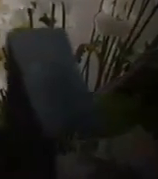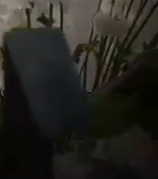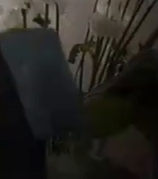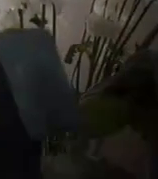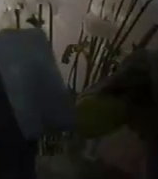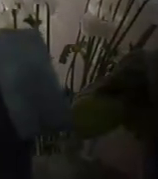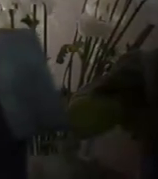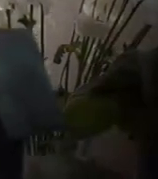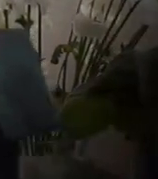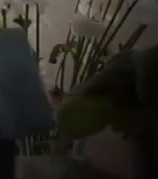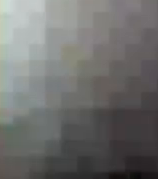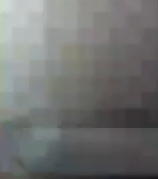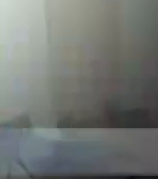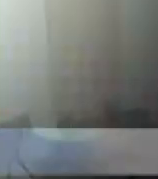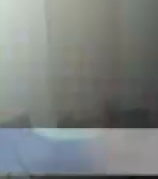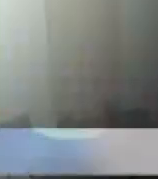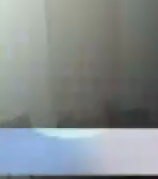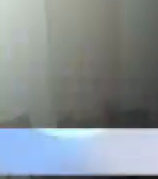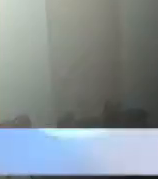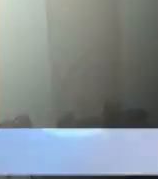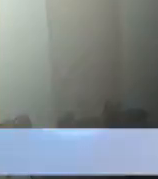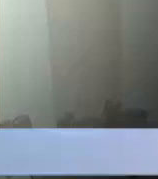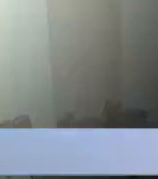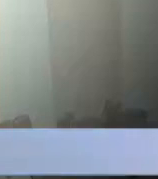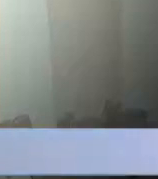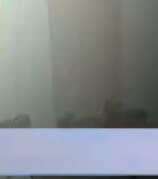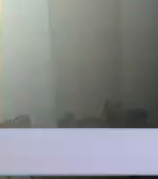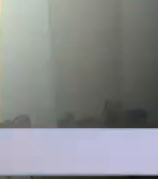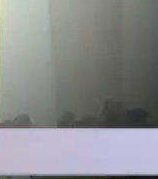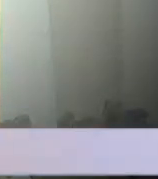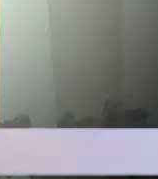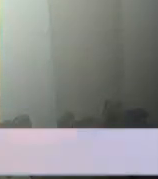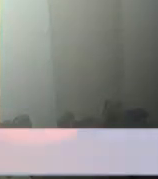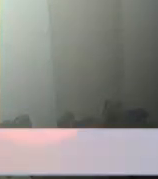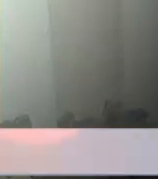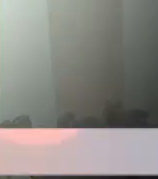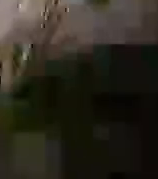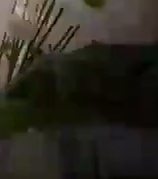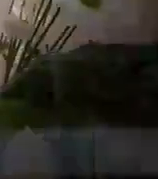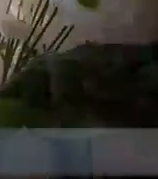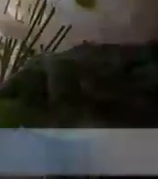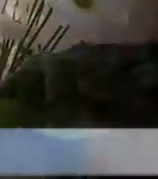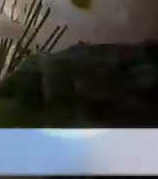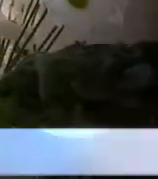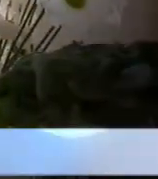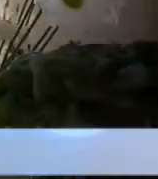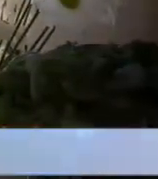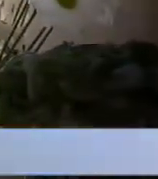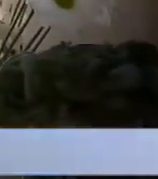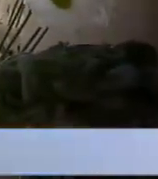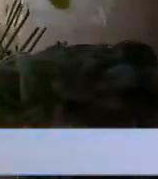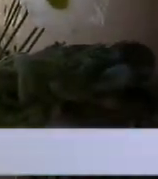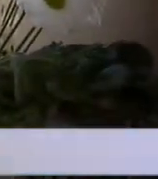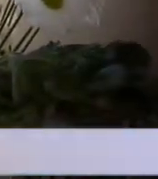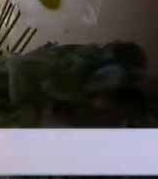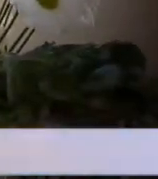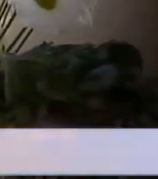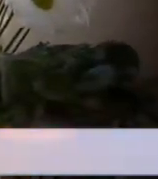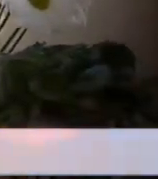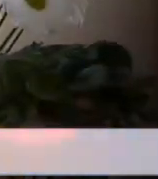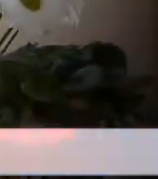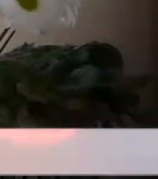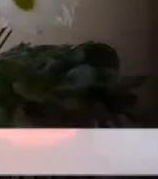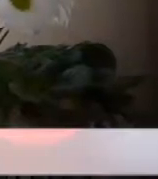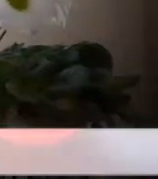hace años mi círculo de lectura con el que empecé a disfrutar el sabor de la lectura compartida. Escríbeme para disfrutar juntos